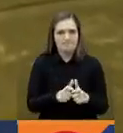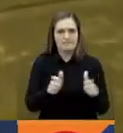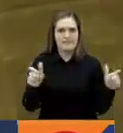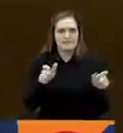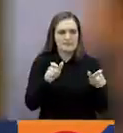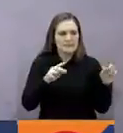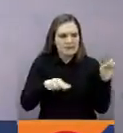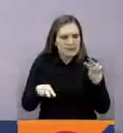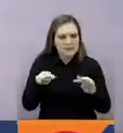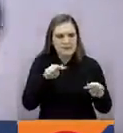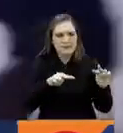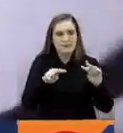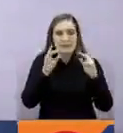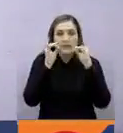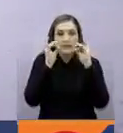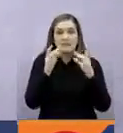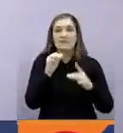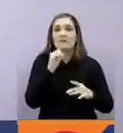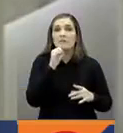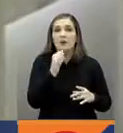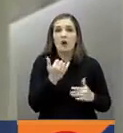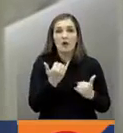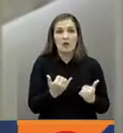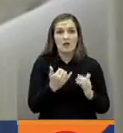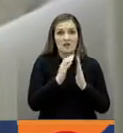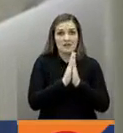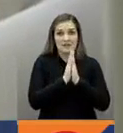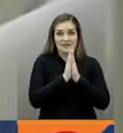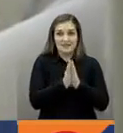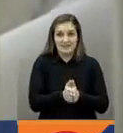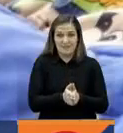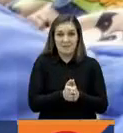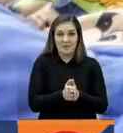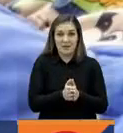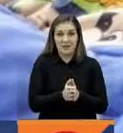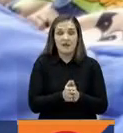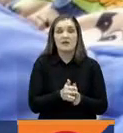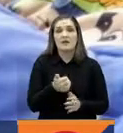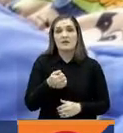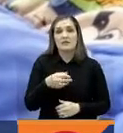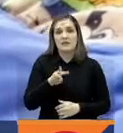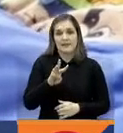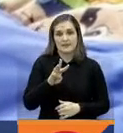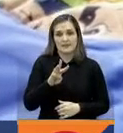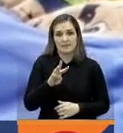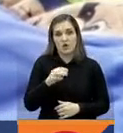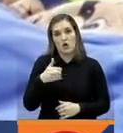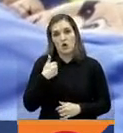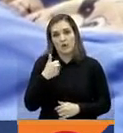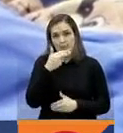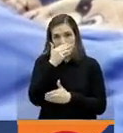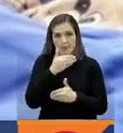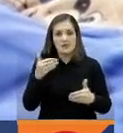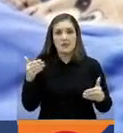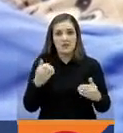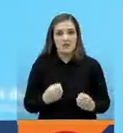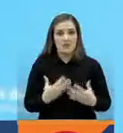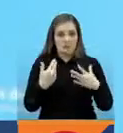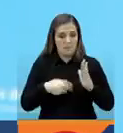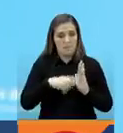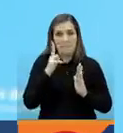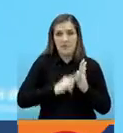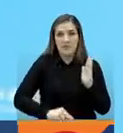más grave, en lo corrido del mes de diciembre, 13 menores de edad han resultado quemados. Las lesiones por artefactos son para siempre.